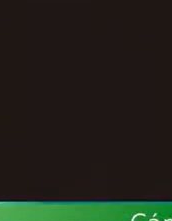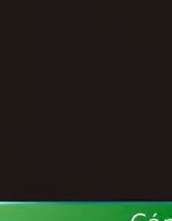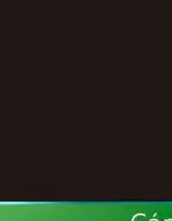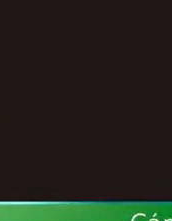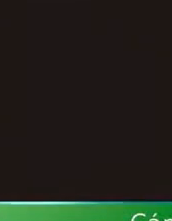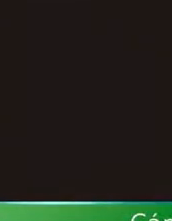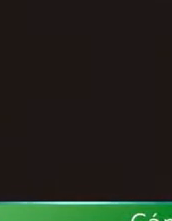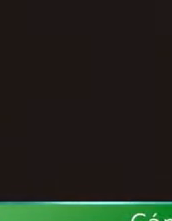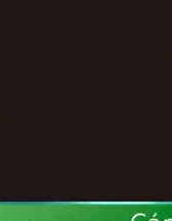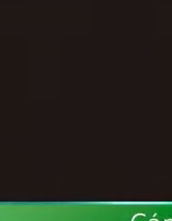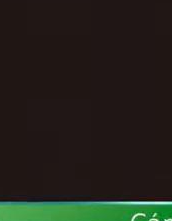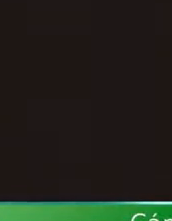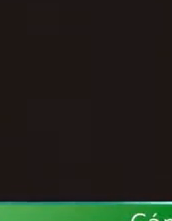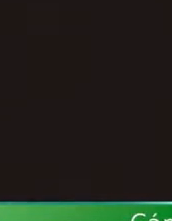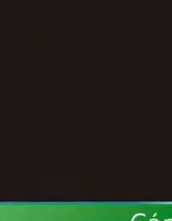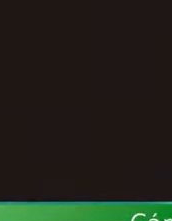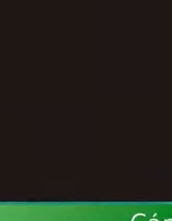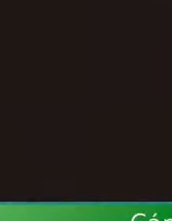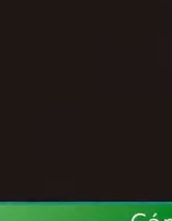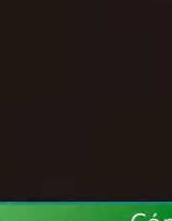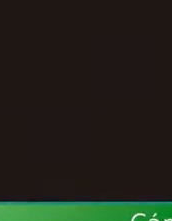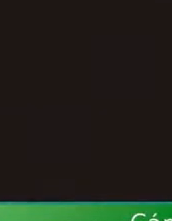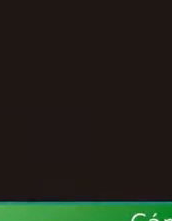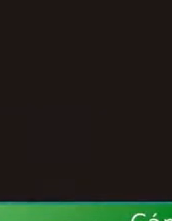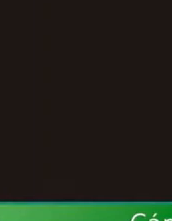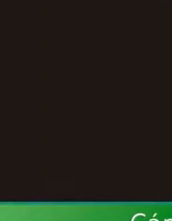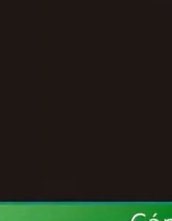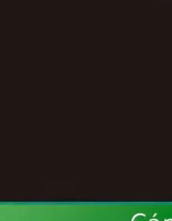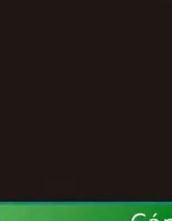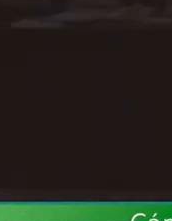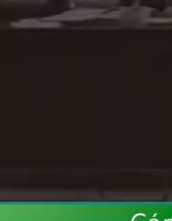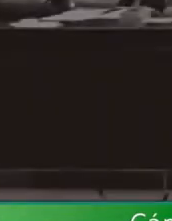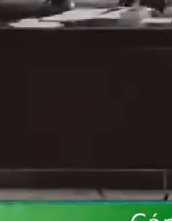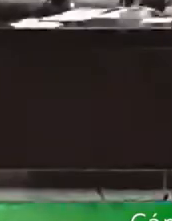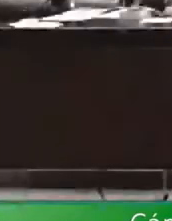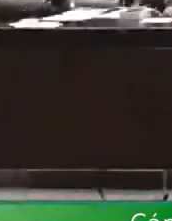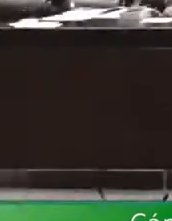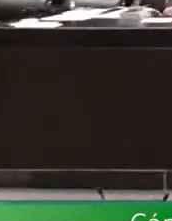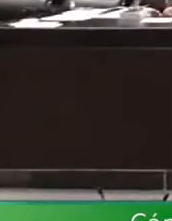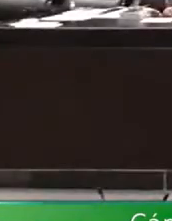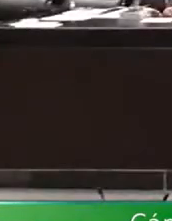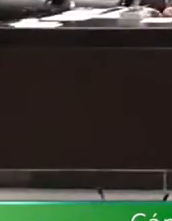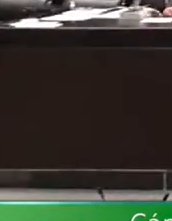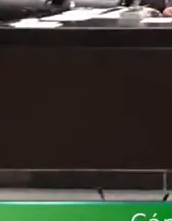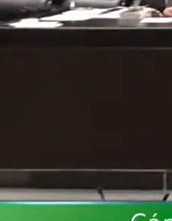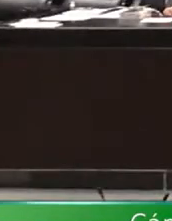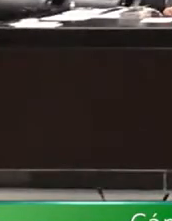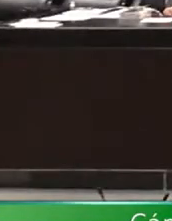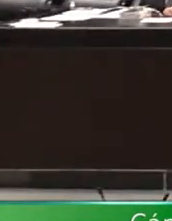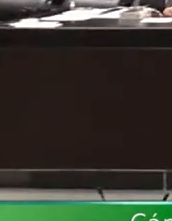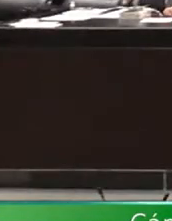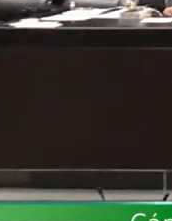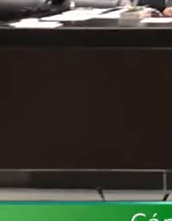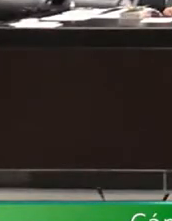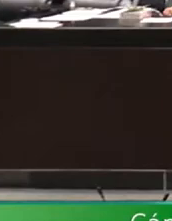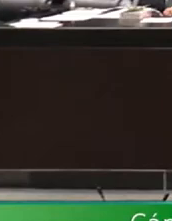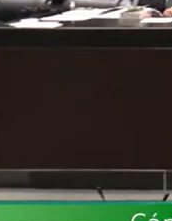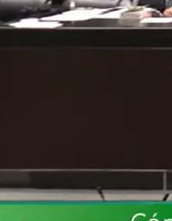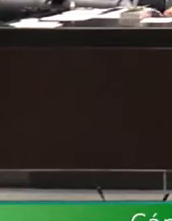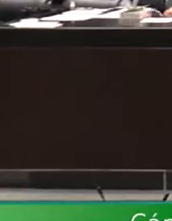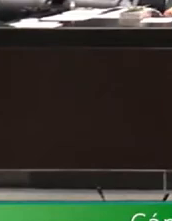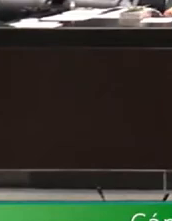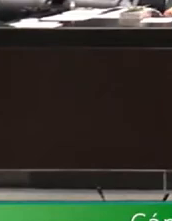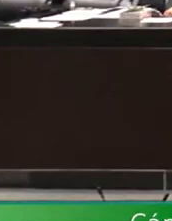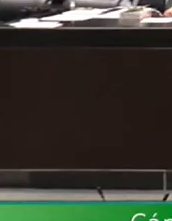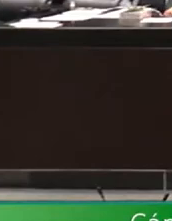y van a ser juzgados como militares Entonces por qué vienen a est a esta Tribuna a decir que no van a militarizar